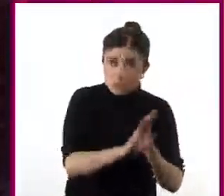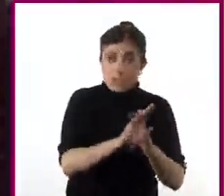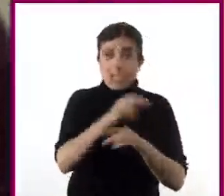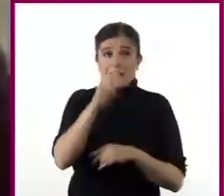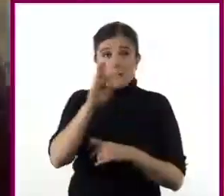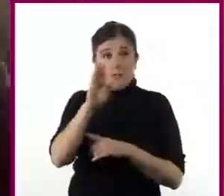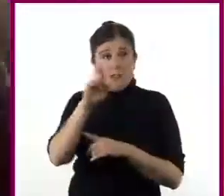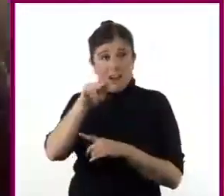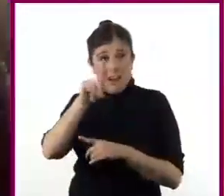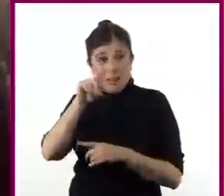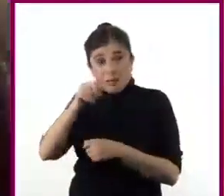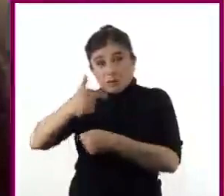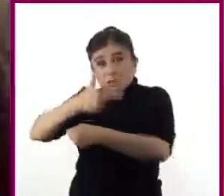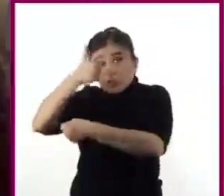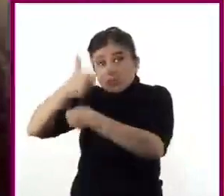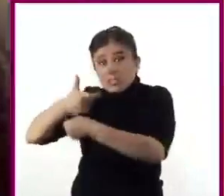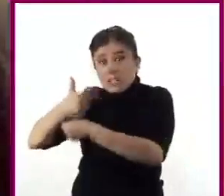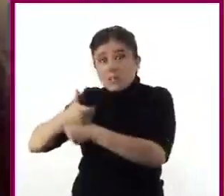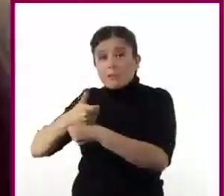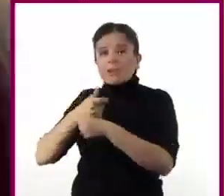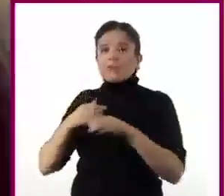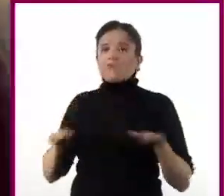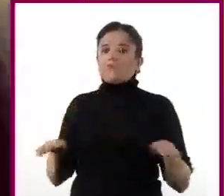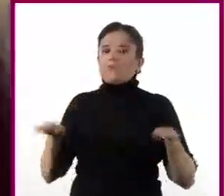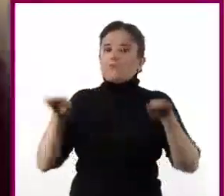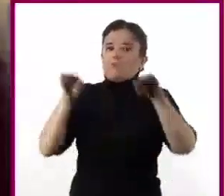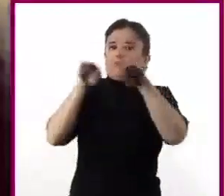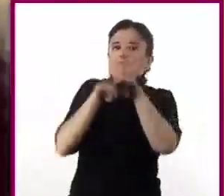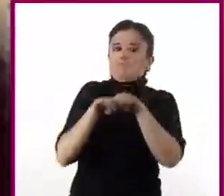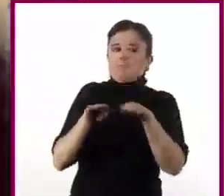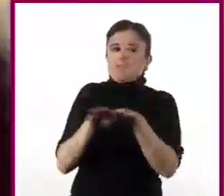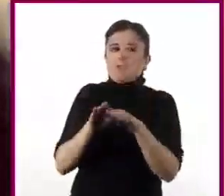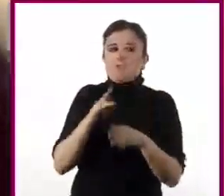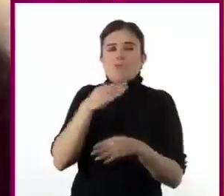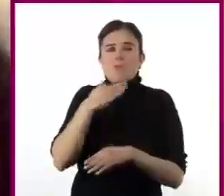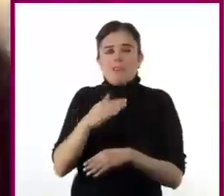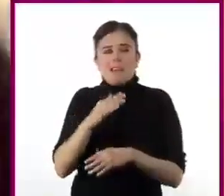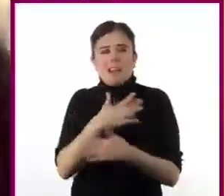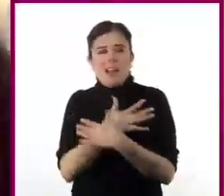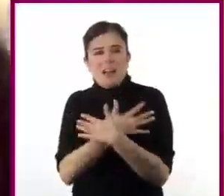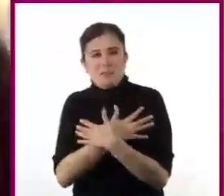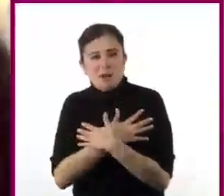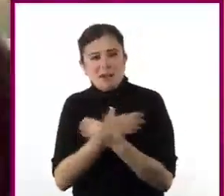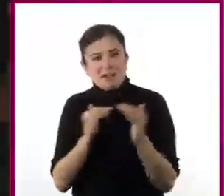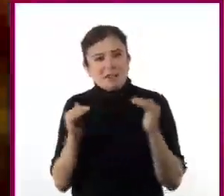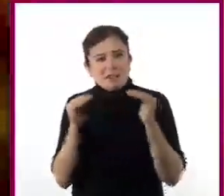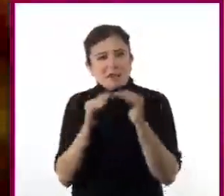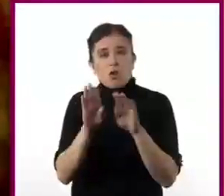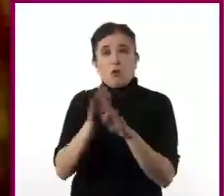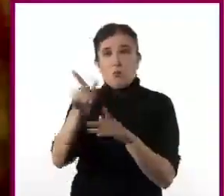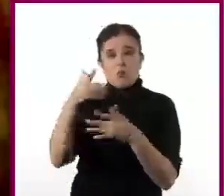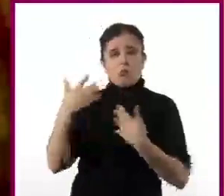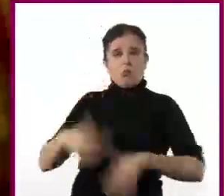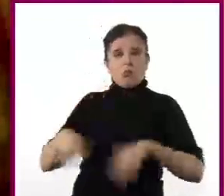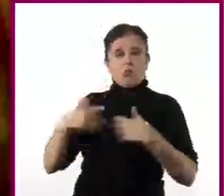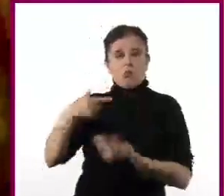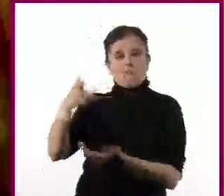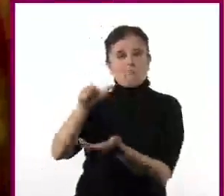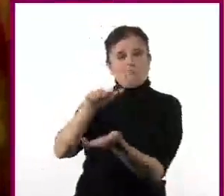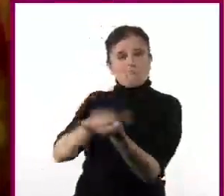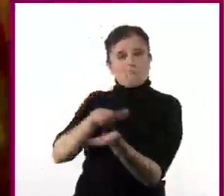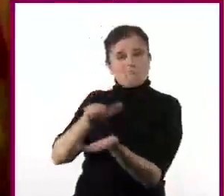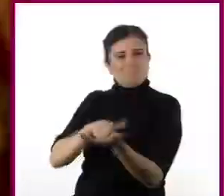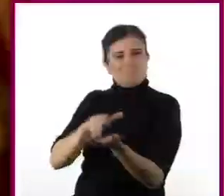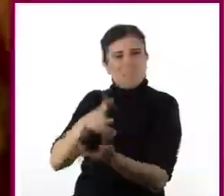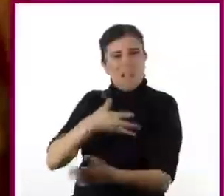de Fernando VII se equipara con el deseado, el bien amado, el gran personaje al cual hay